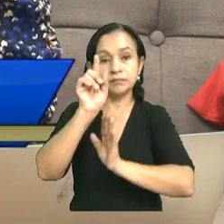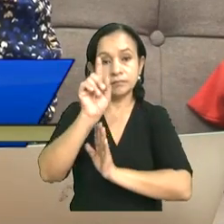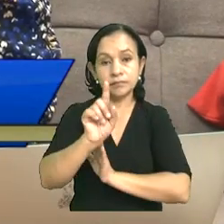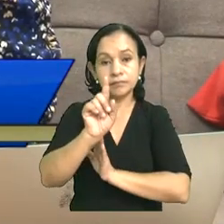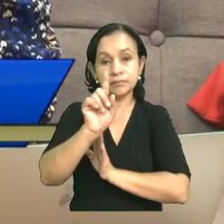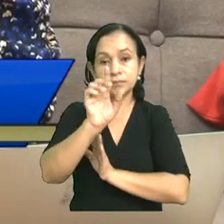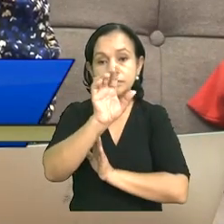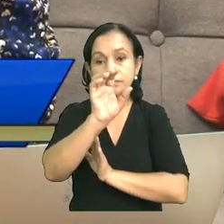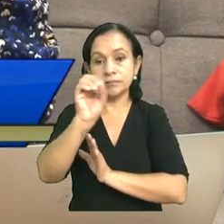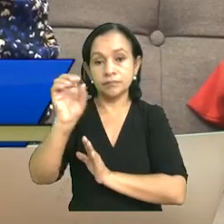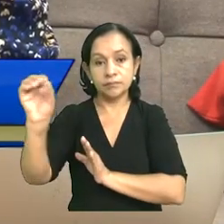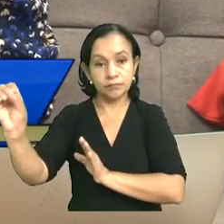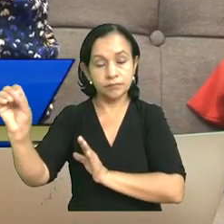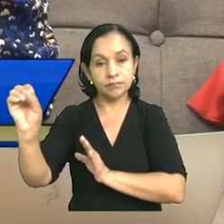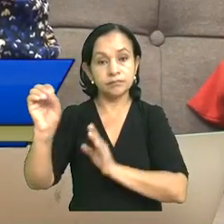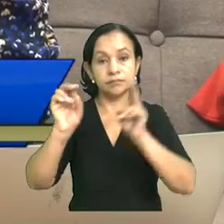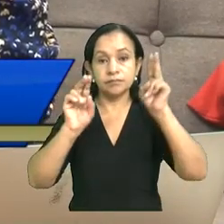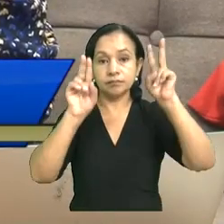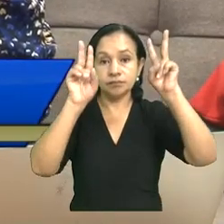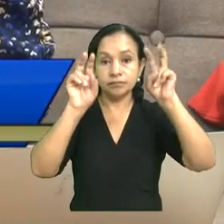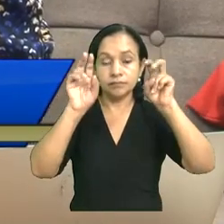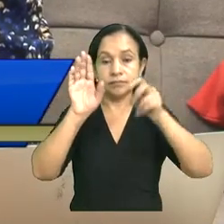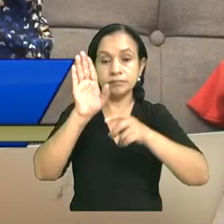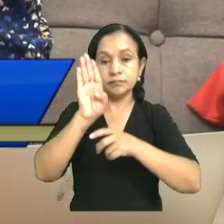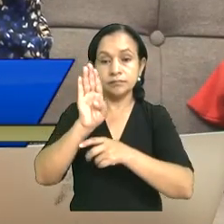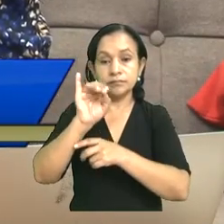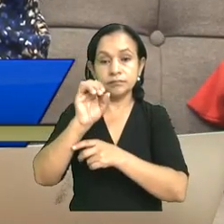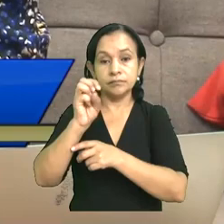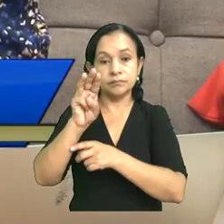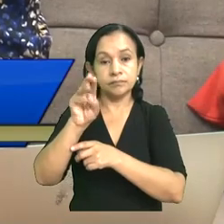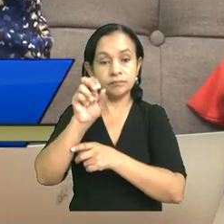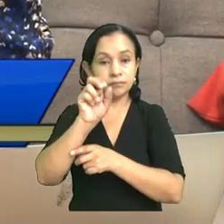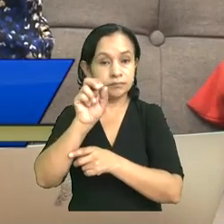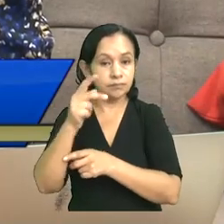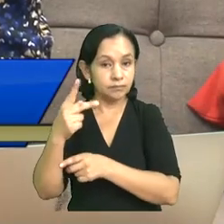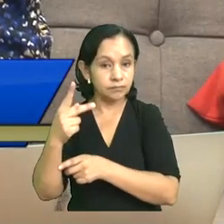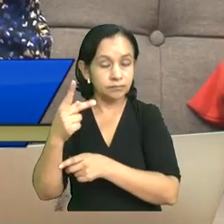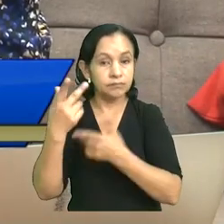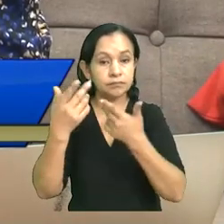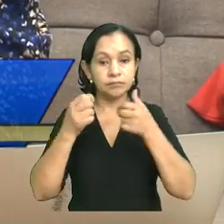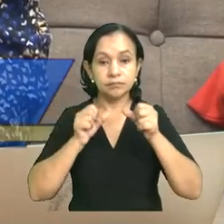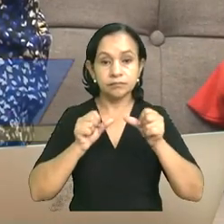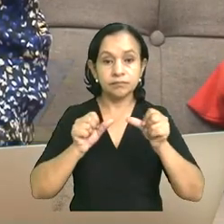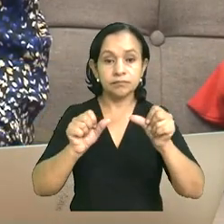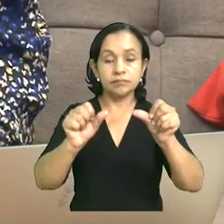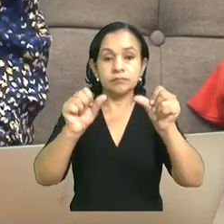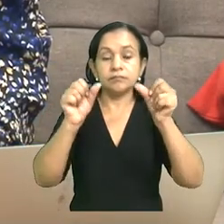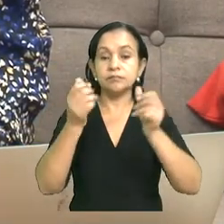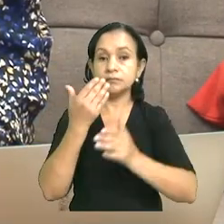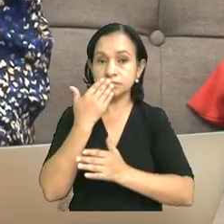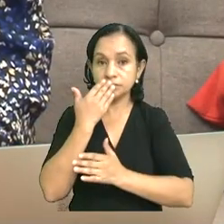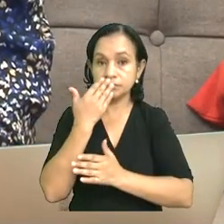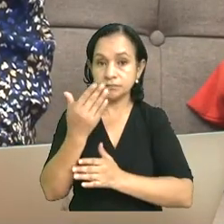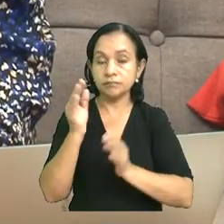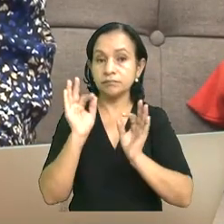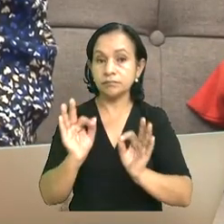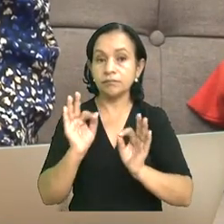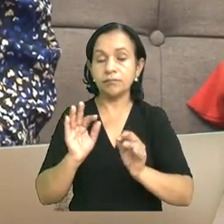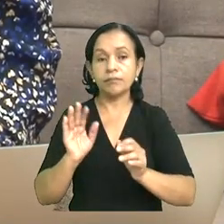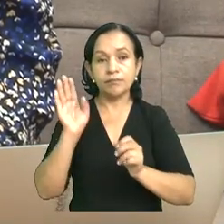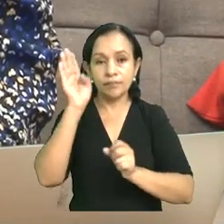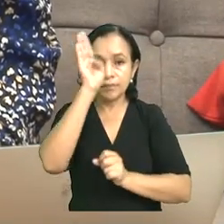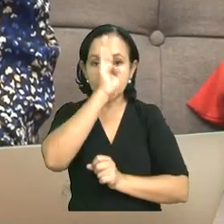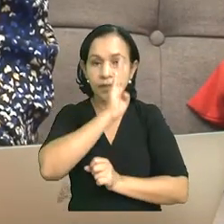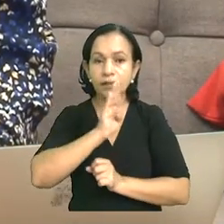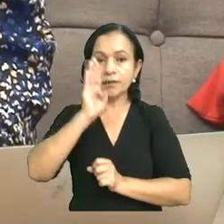que corresponde en el tema de Bismar Martínez. Okay, entonces eso se está avanzando muy bien. En Bluefield,